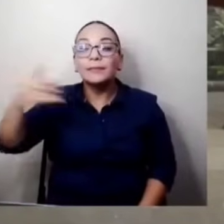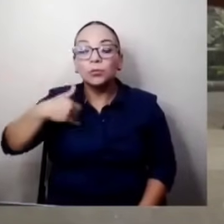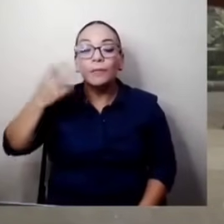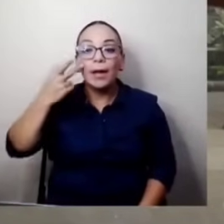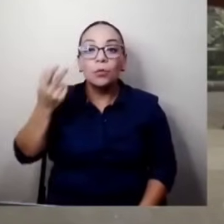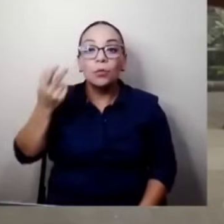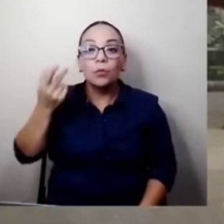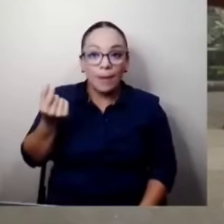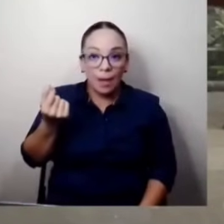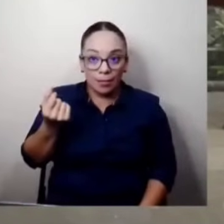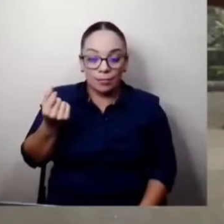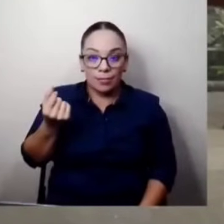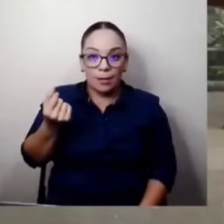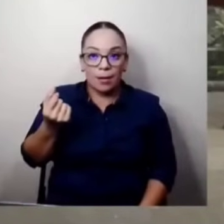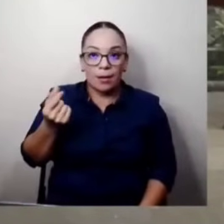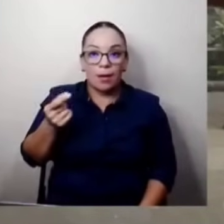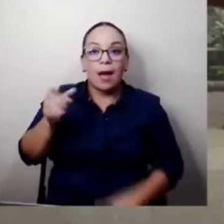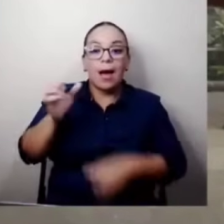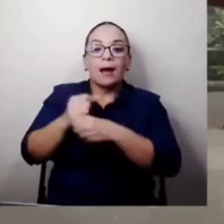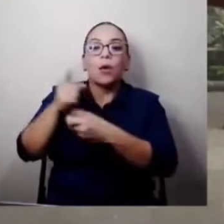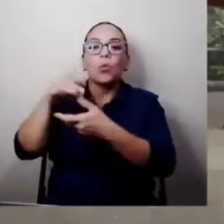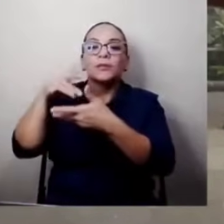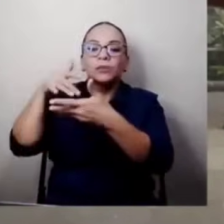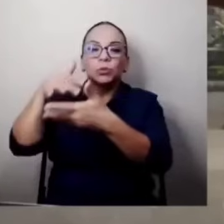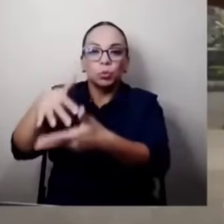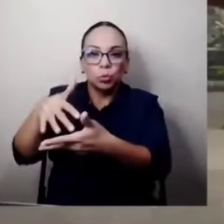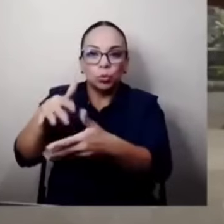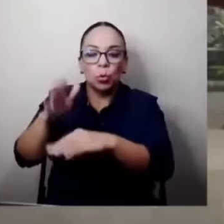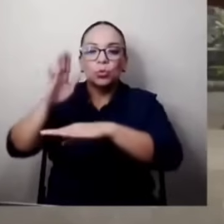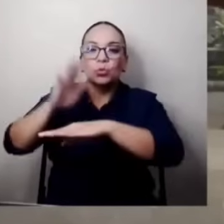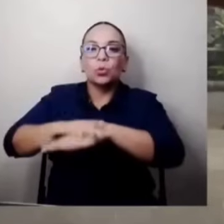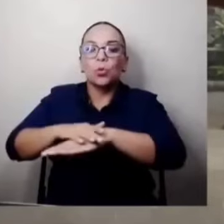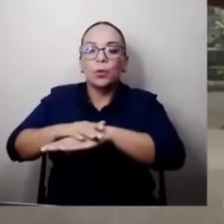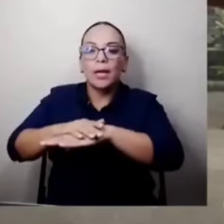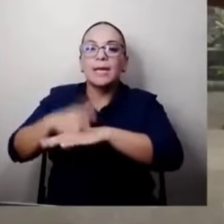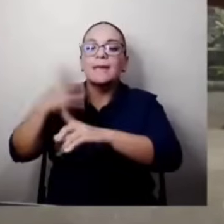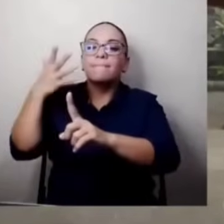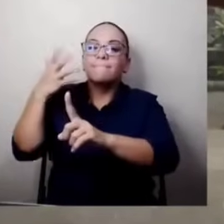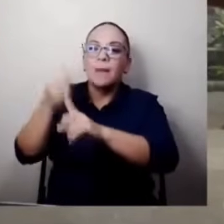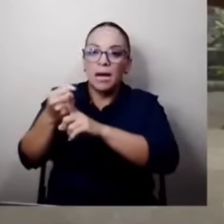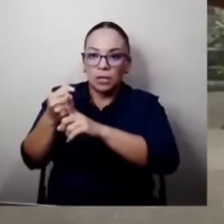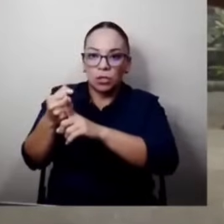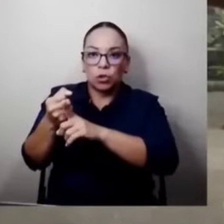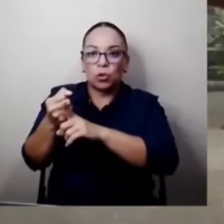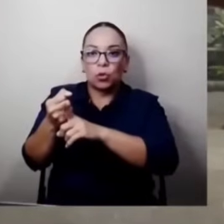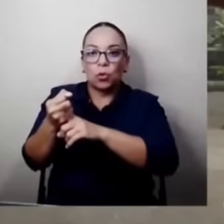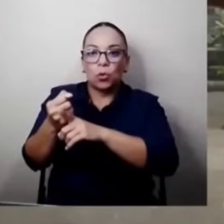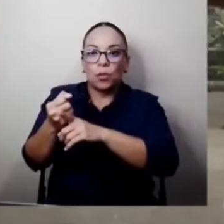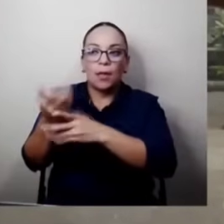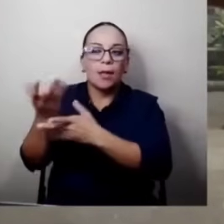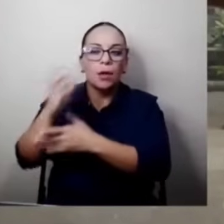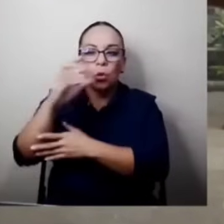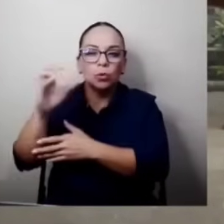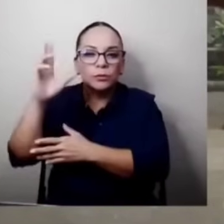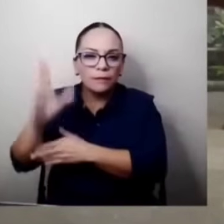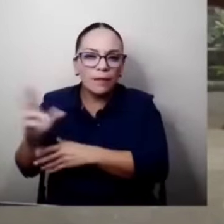hágame un estudio sobre el impacto de que Costa Rica